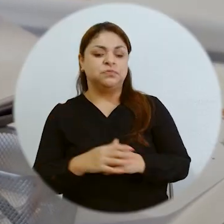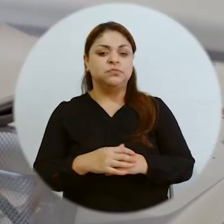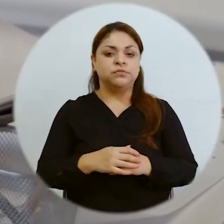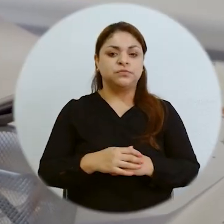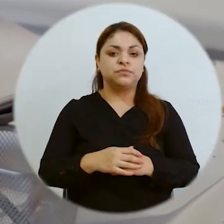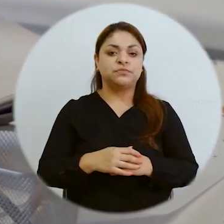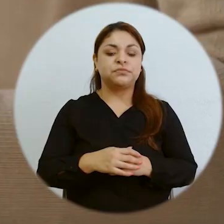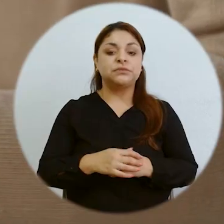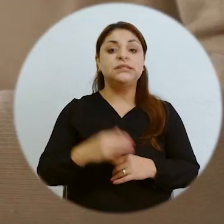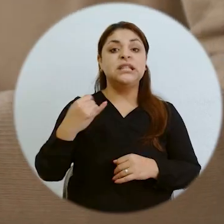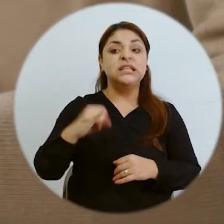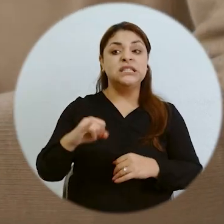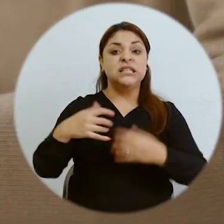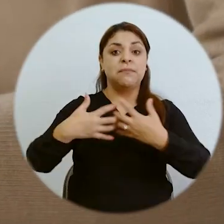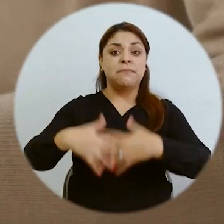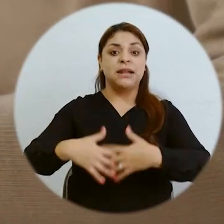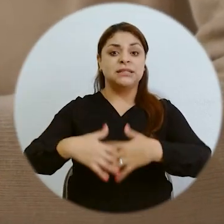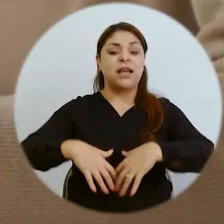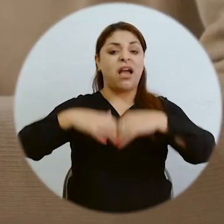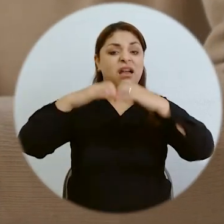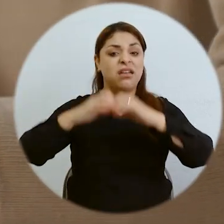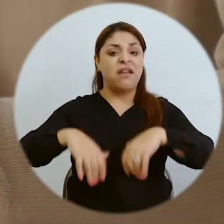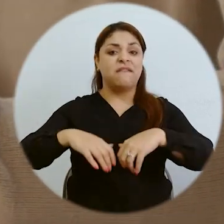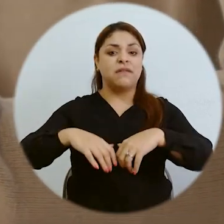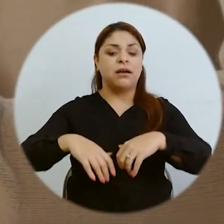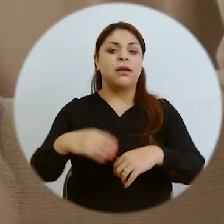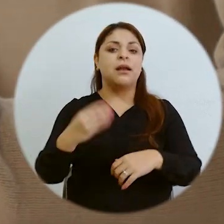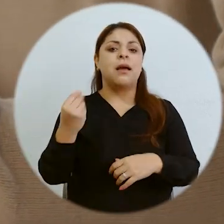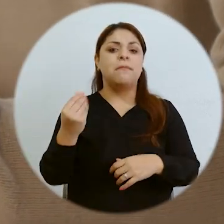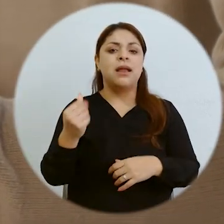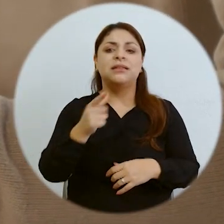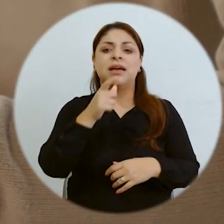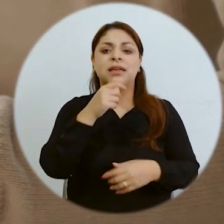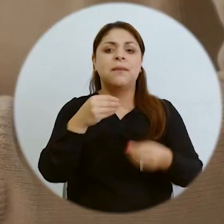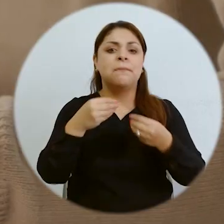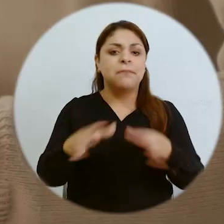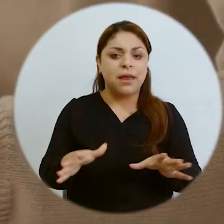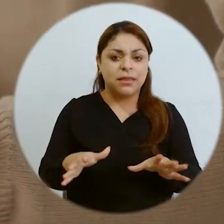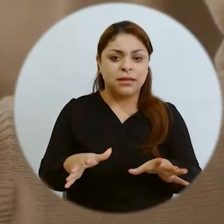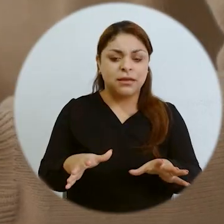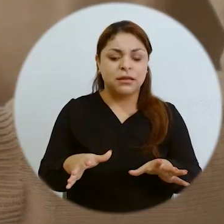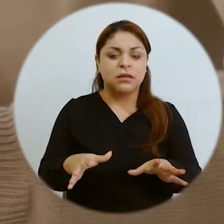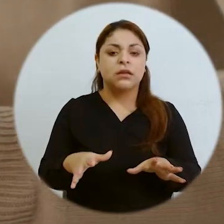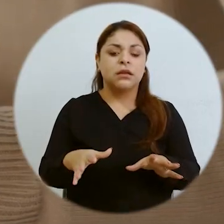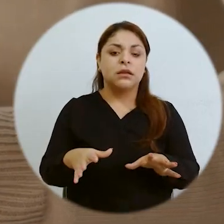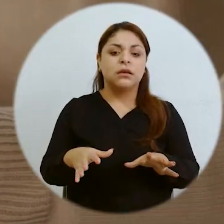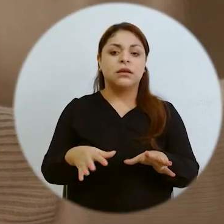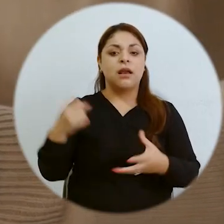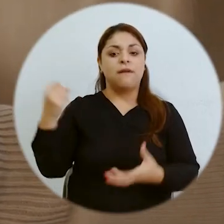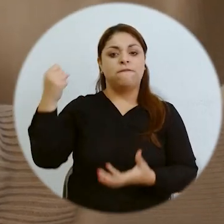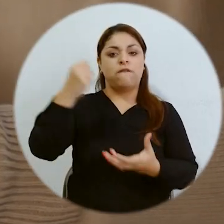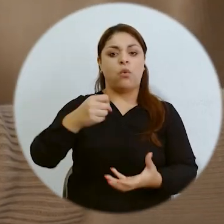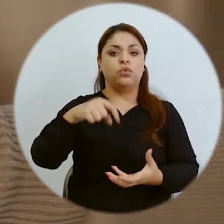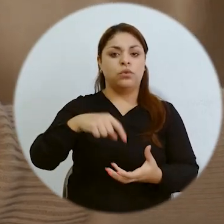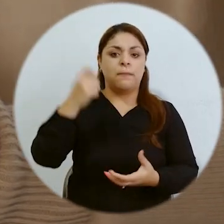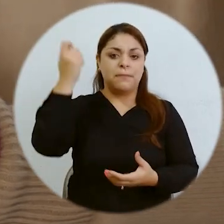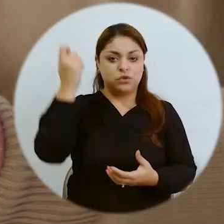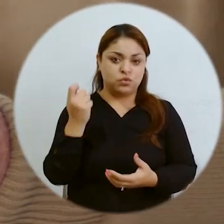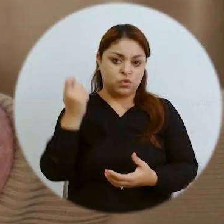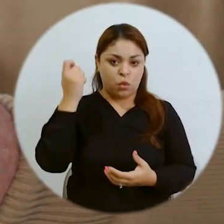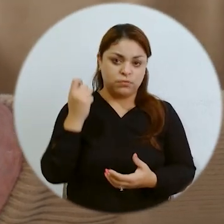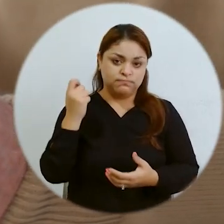es el dinero de la sociedad, lo que están arriesgando los banqueros anda como en el 8% y en general. Por